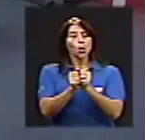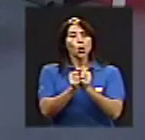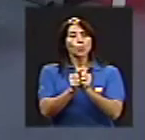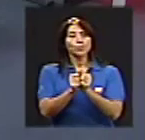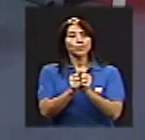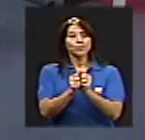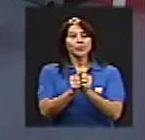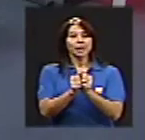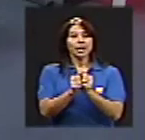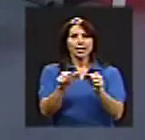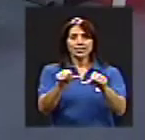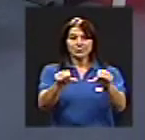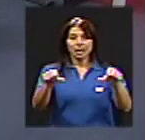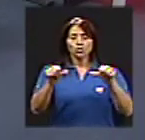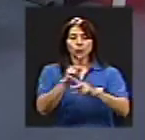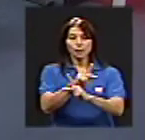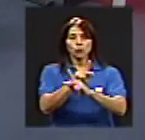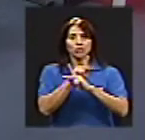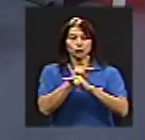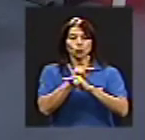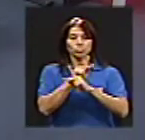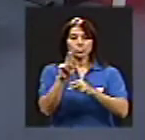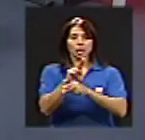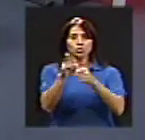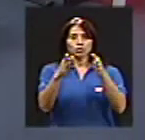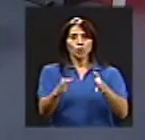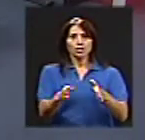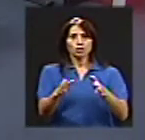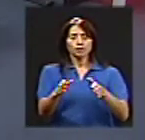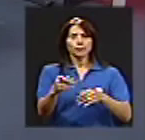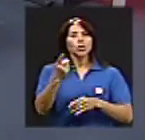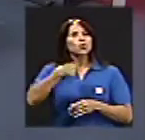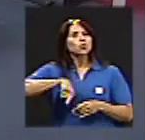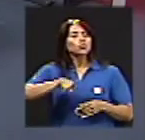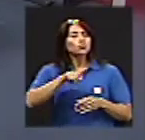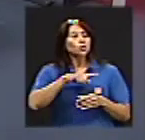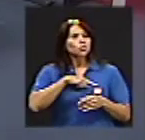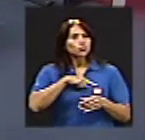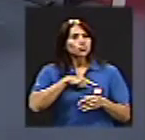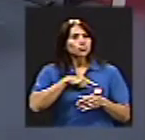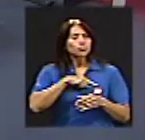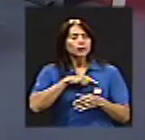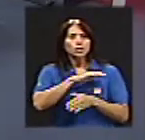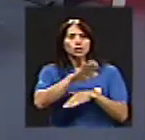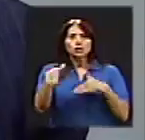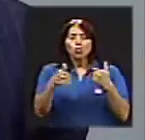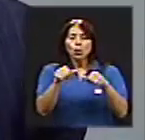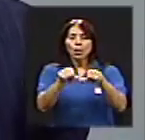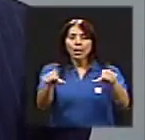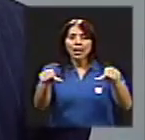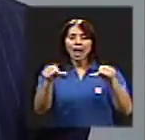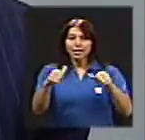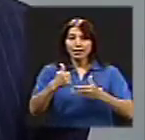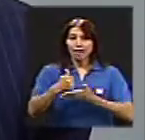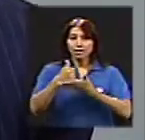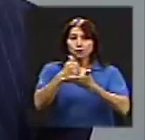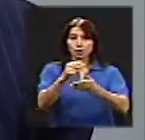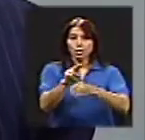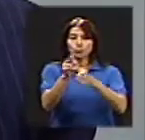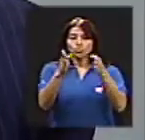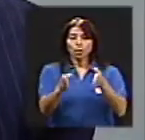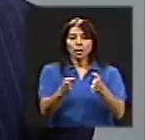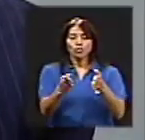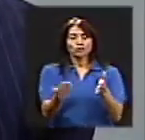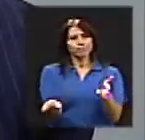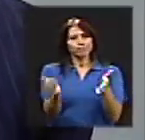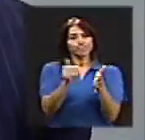el sector de protección del usuario. Estamos reorganizando totalmente el área de ayuda al usuario para